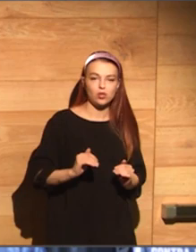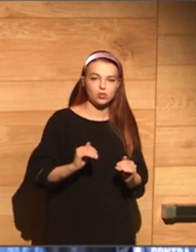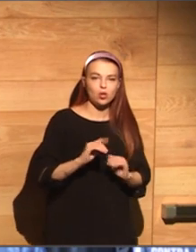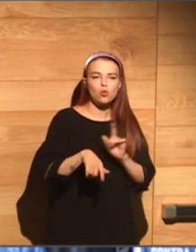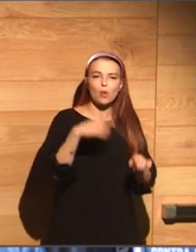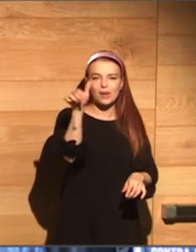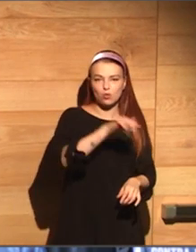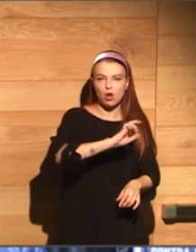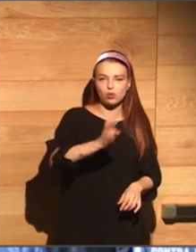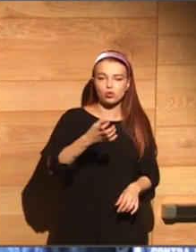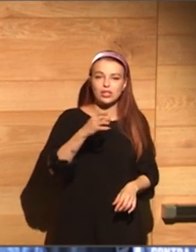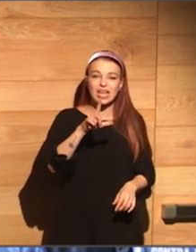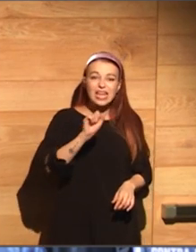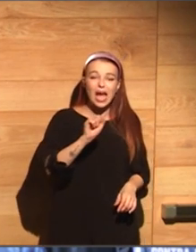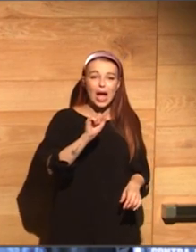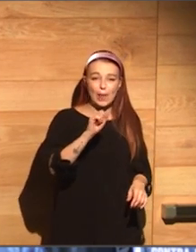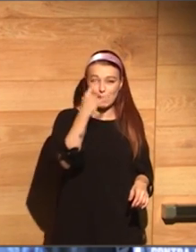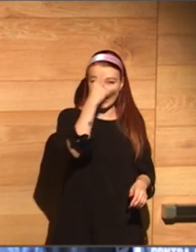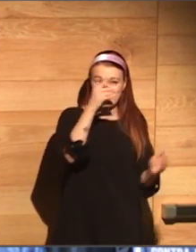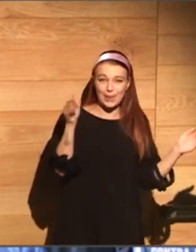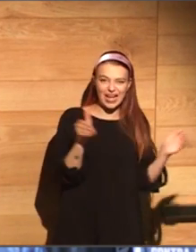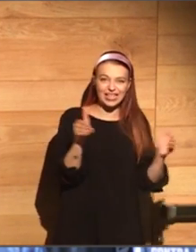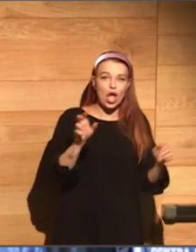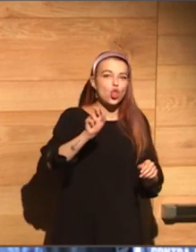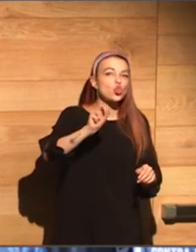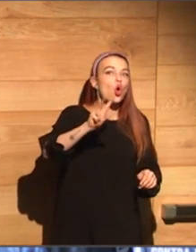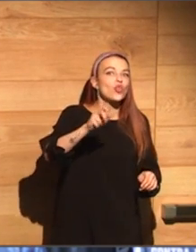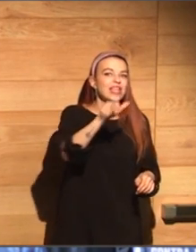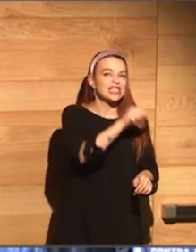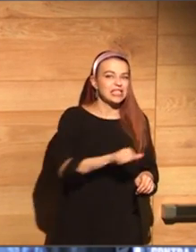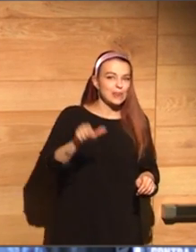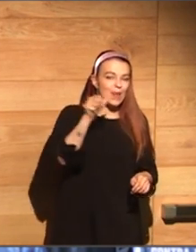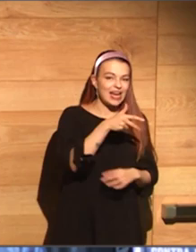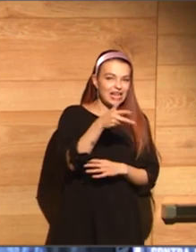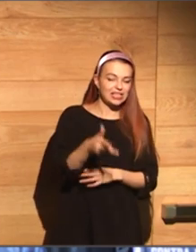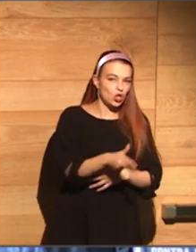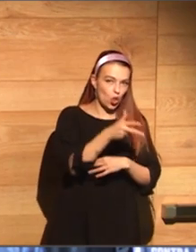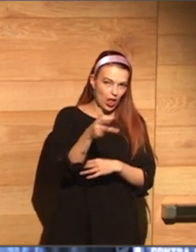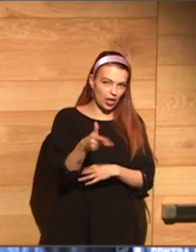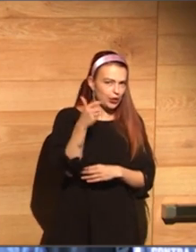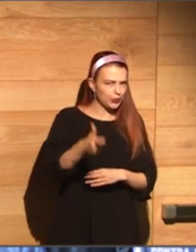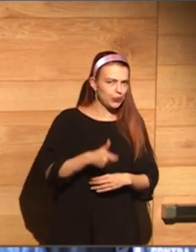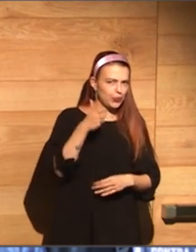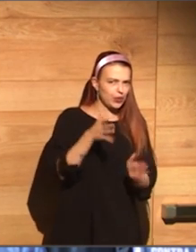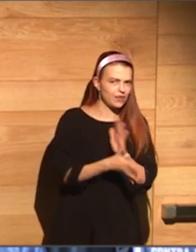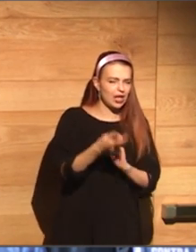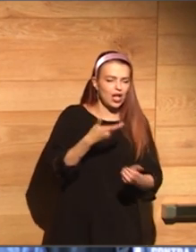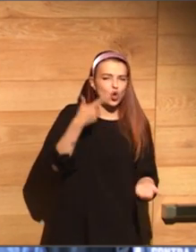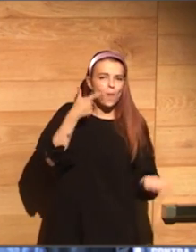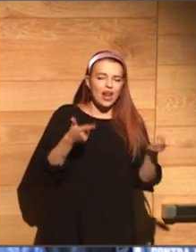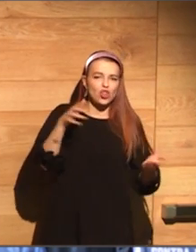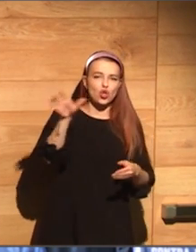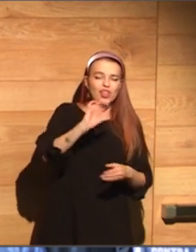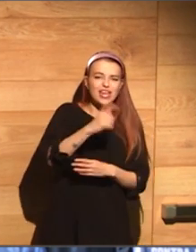hablaremos de La Vaquilla fueron 12 semanas de rodaje, que son muchísimas semanas para lo que se estaba haciendo en general en el cine español. Pero y estas 250